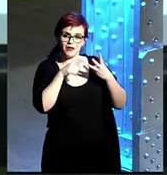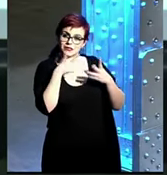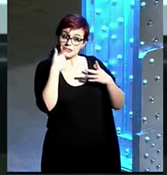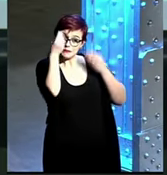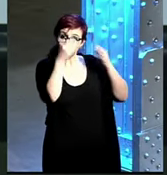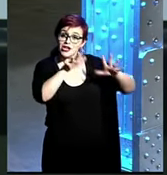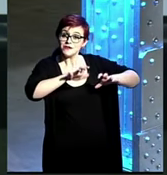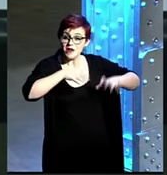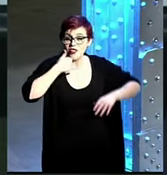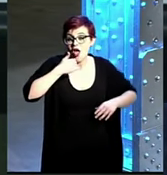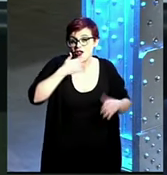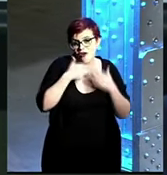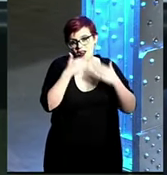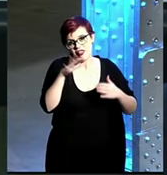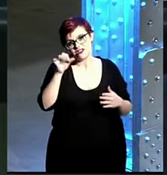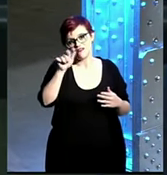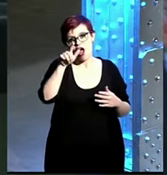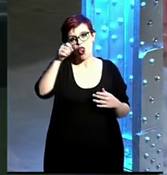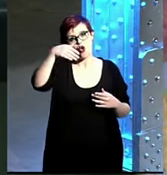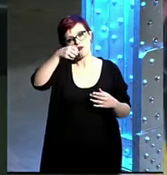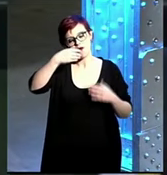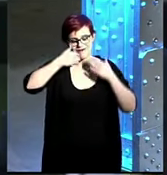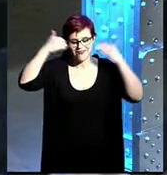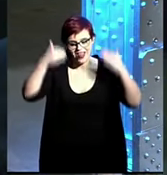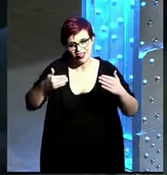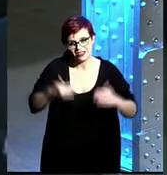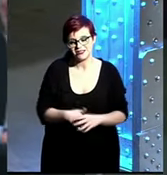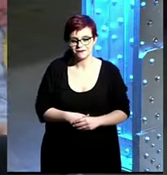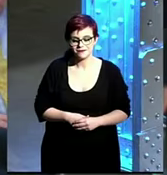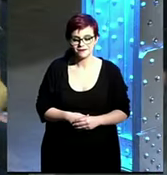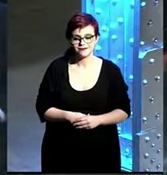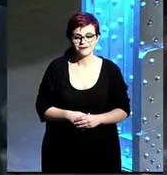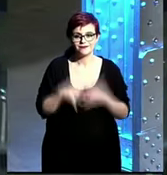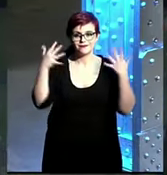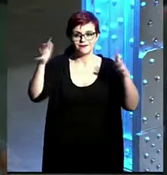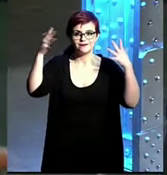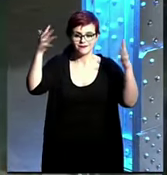algo gracias a la experiencia de Solomon. Muchísimas gracias.